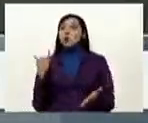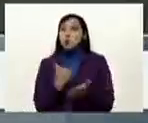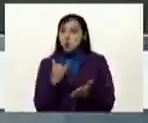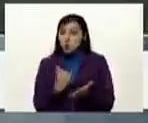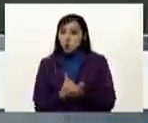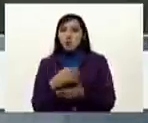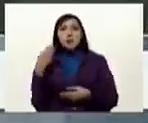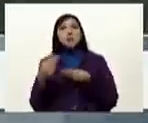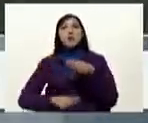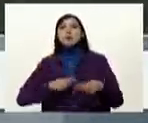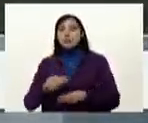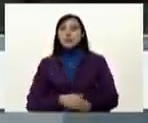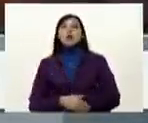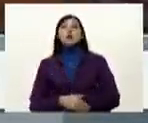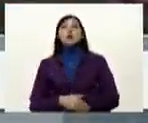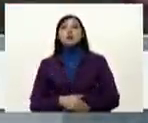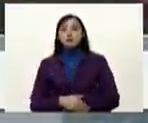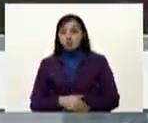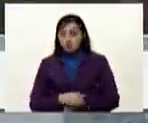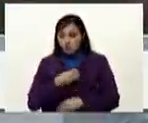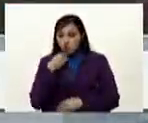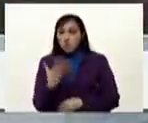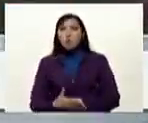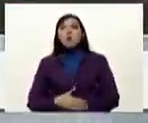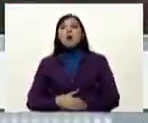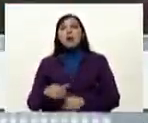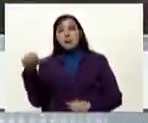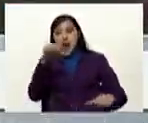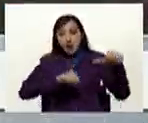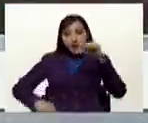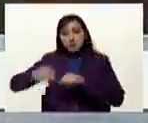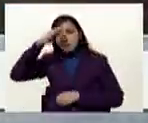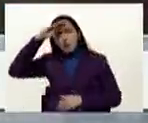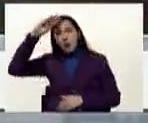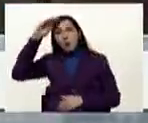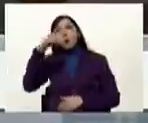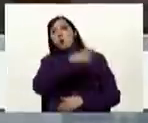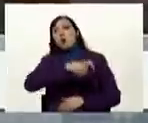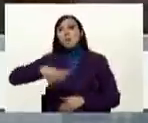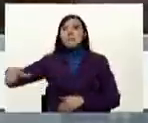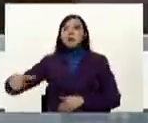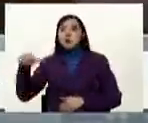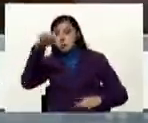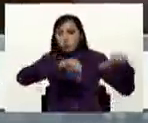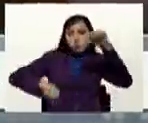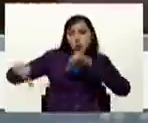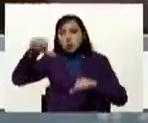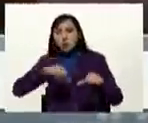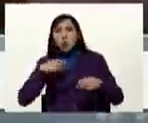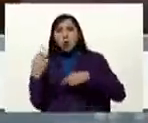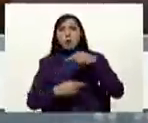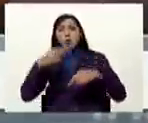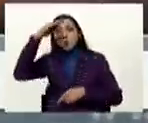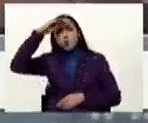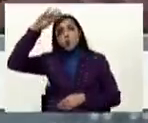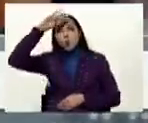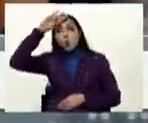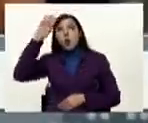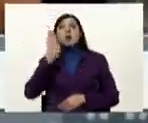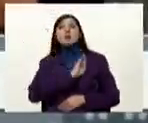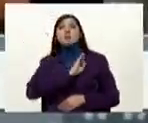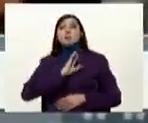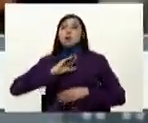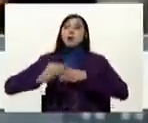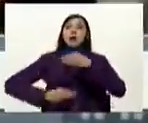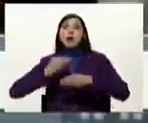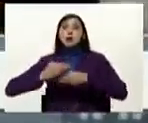Exitosa prueba, punto a favor de la ciencia cubana, punto a favor de la revolución cubana,